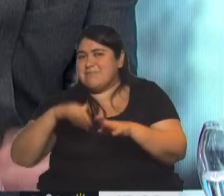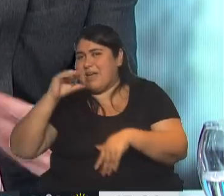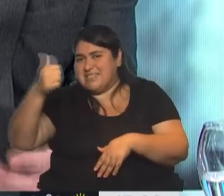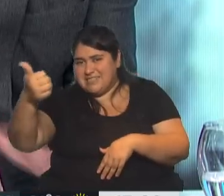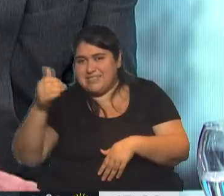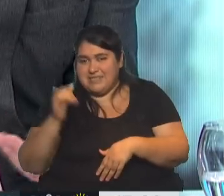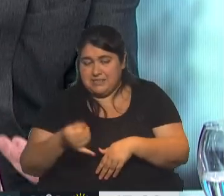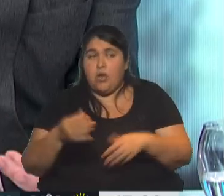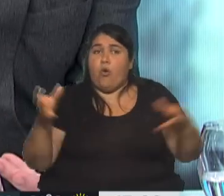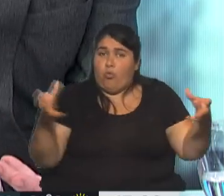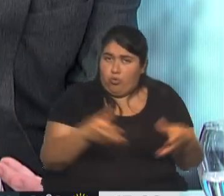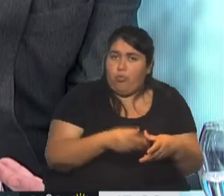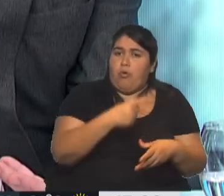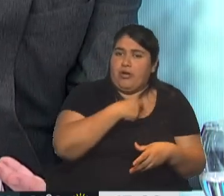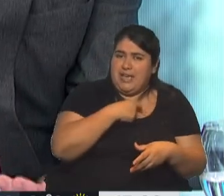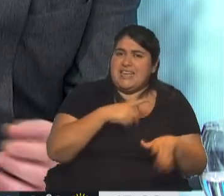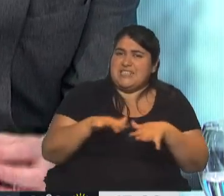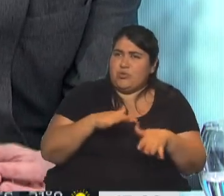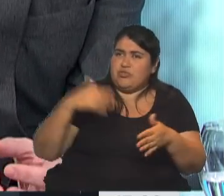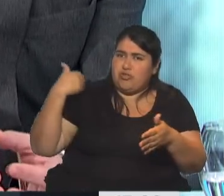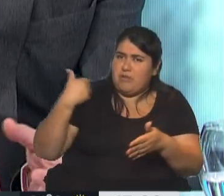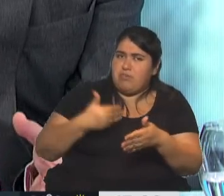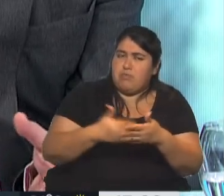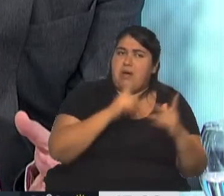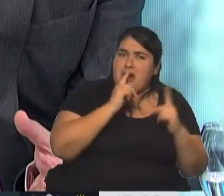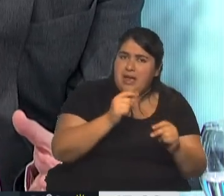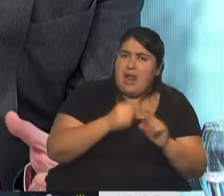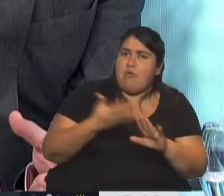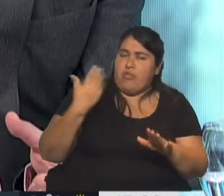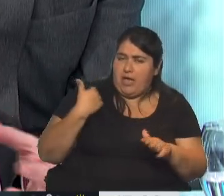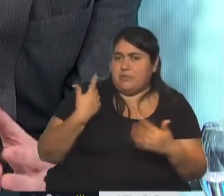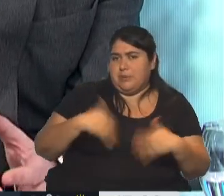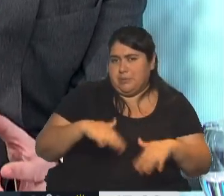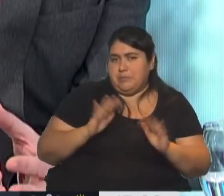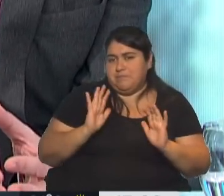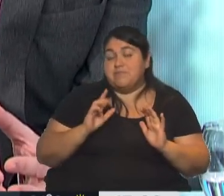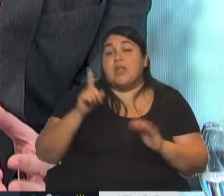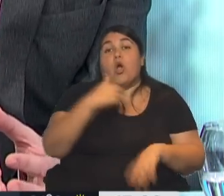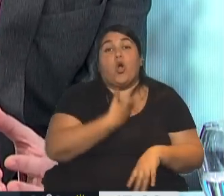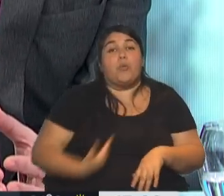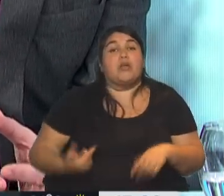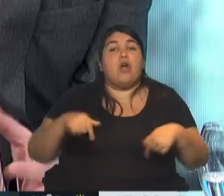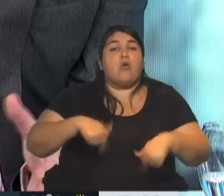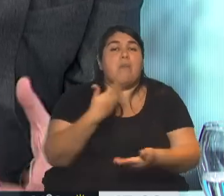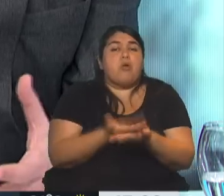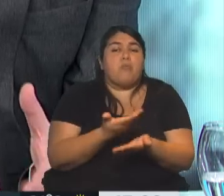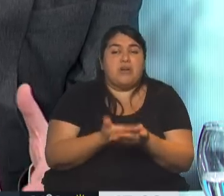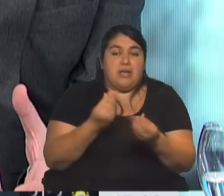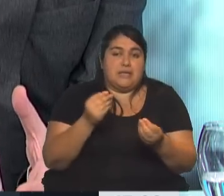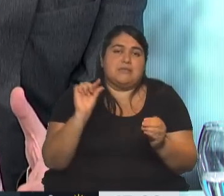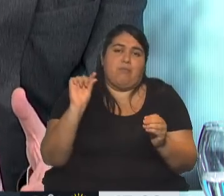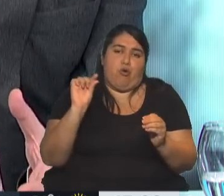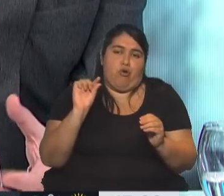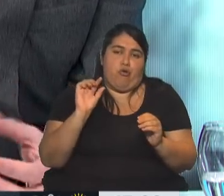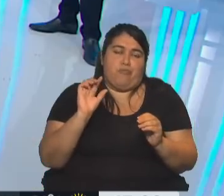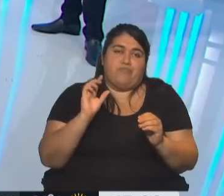por un reflujo de todo lo que habían sido esas manifestaciones. ¿Cuál fue la apuesta del gobierno? Bueno, correrse en cierta medida